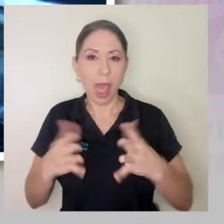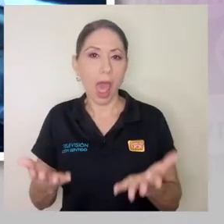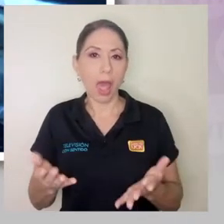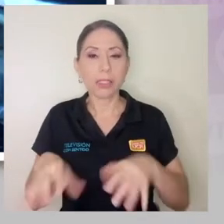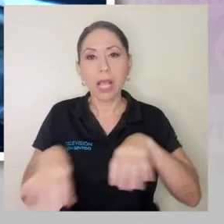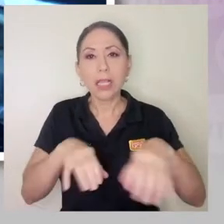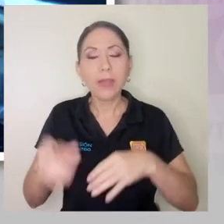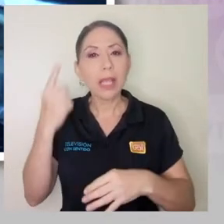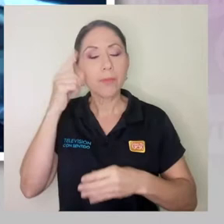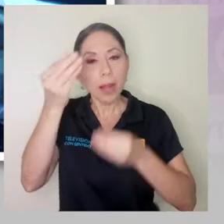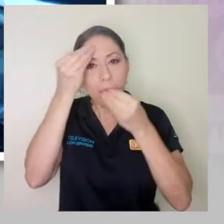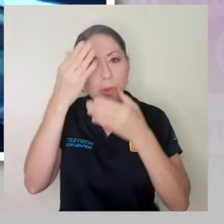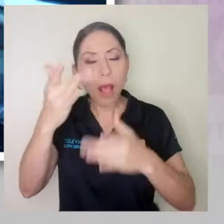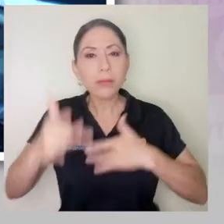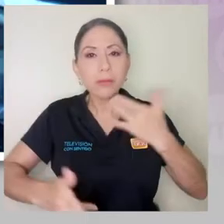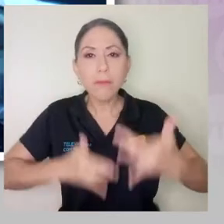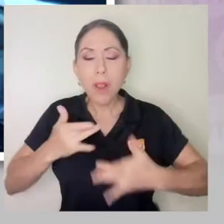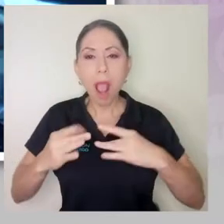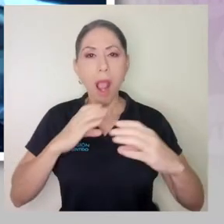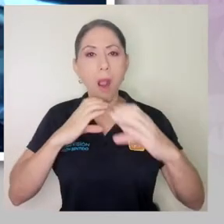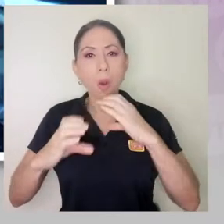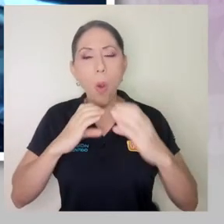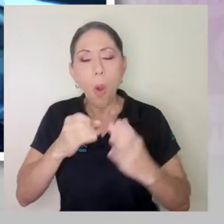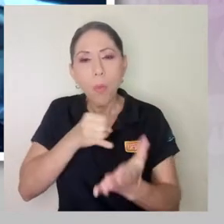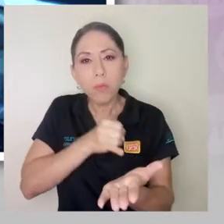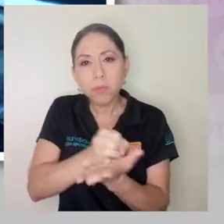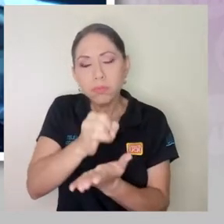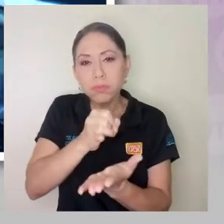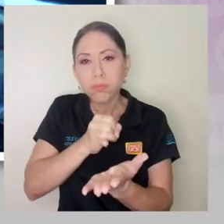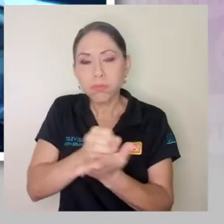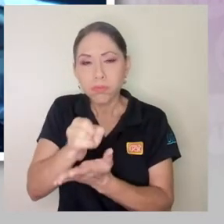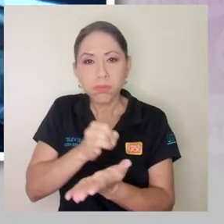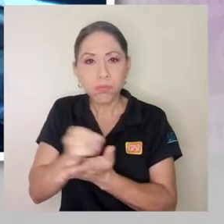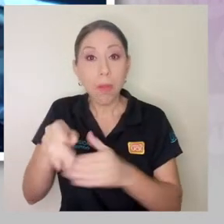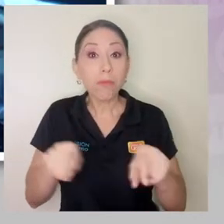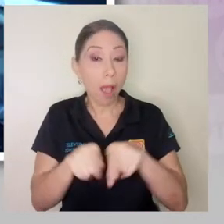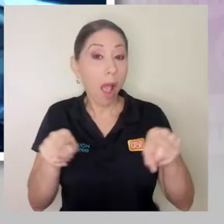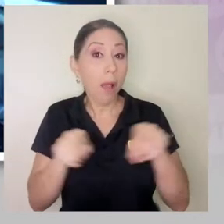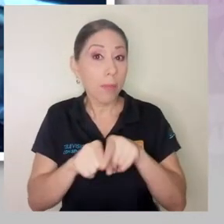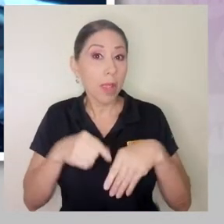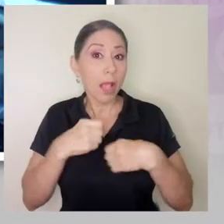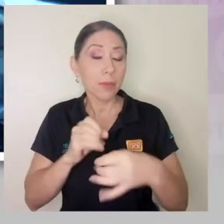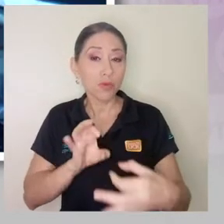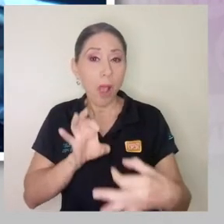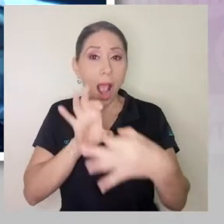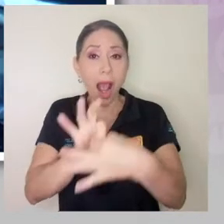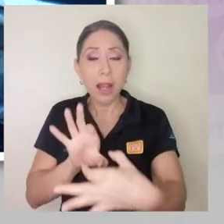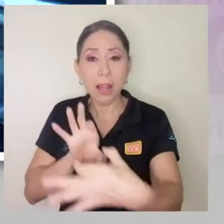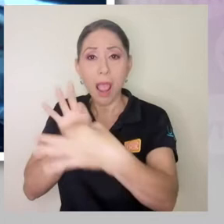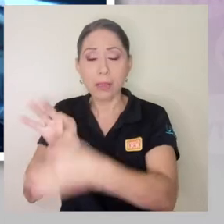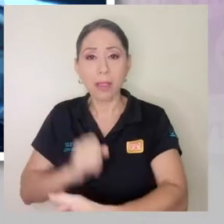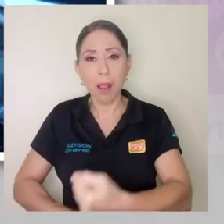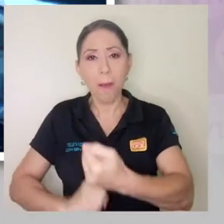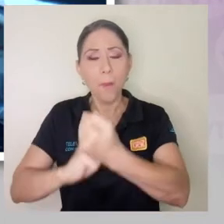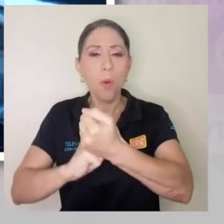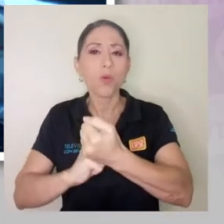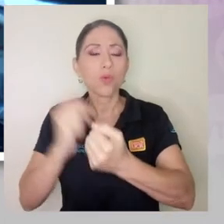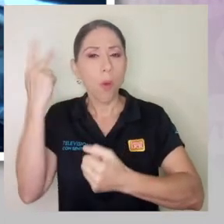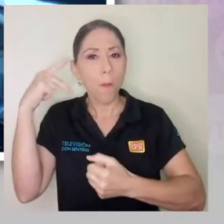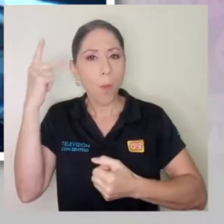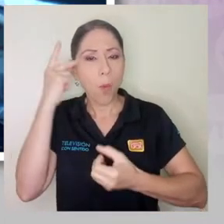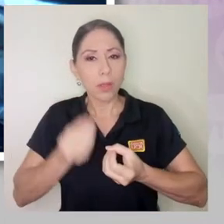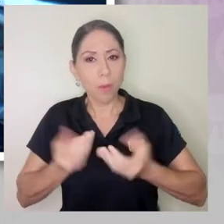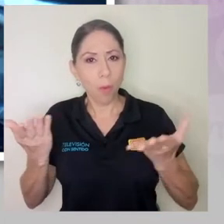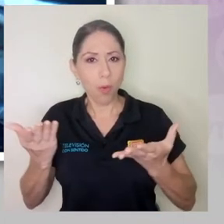de sensibilización, de comunicación, de investigación, incluso de alianza y de apoyo a temas relacionados a